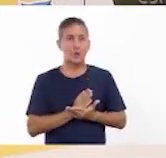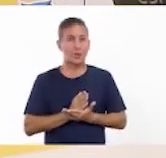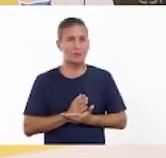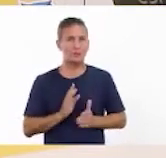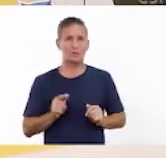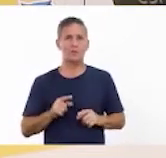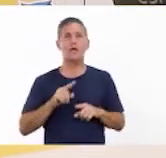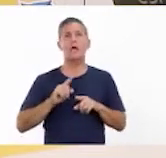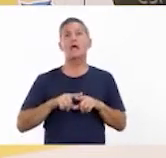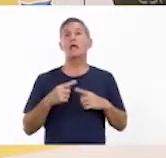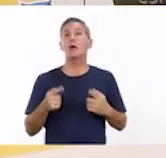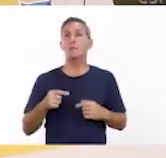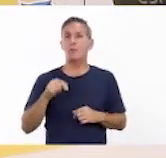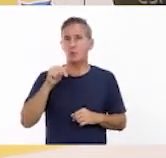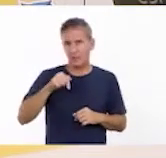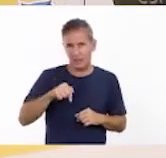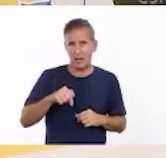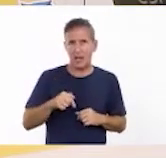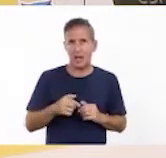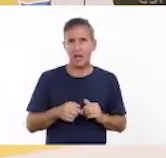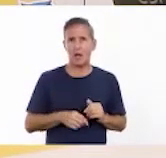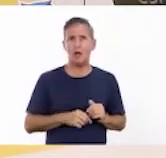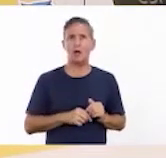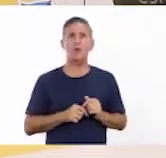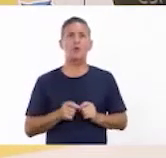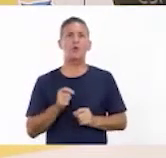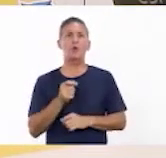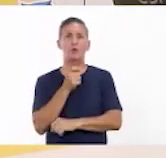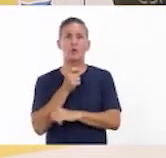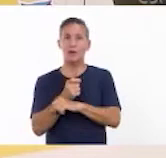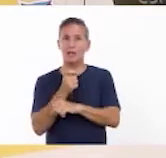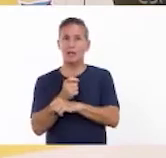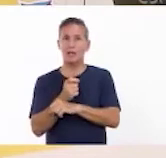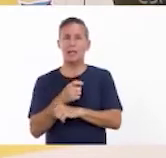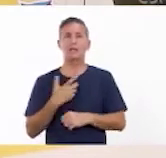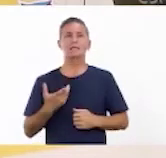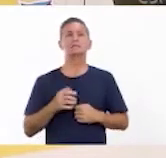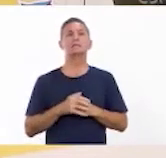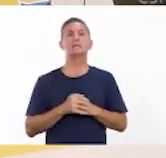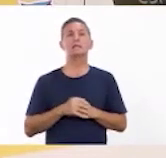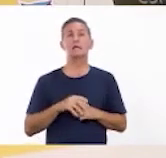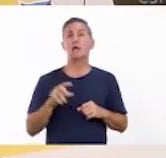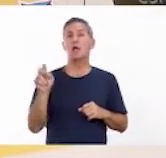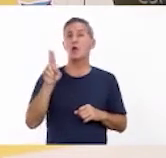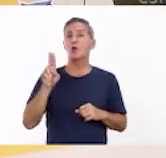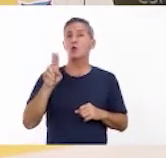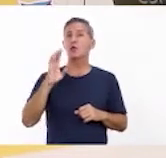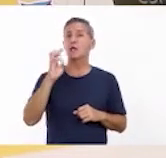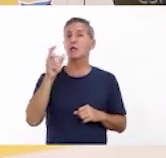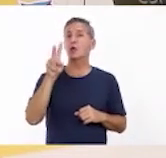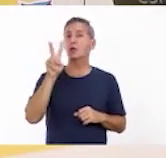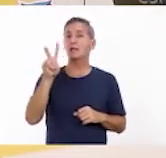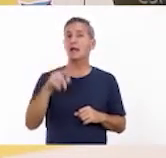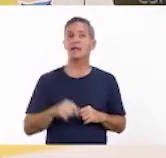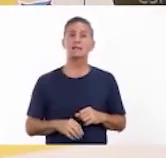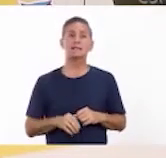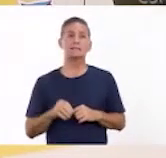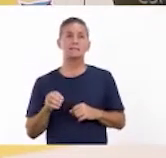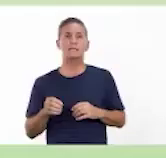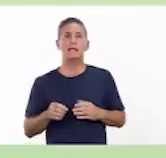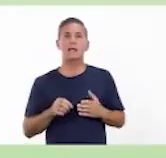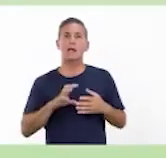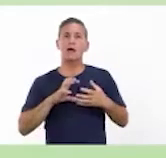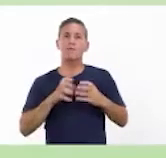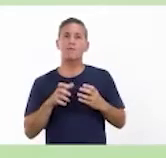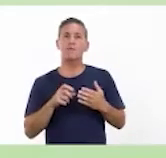tocaba ahora. Pertenece a la unidad número 2 y son las tendencias literarias